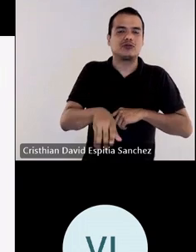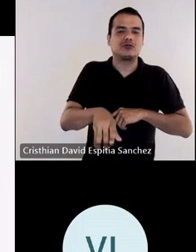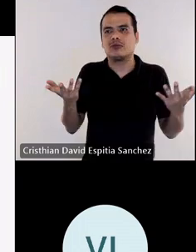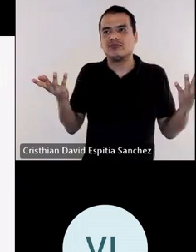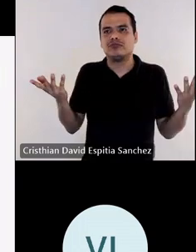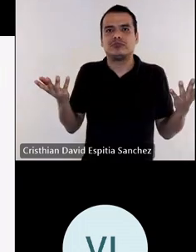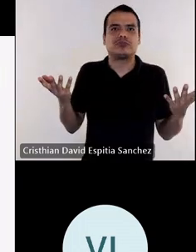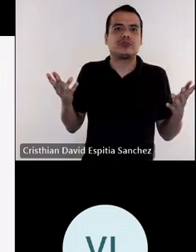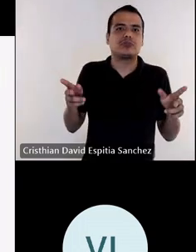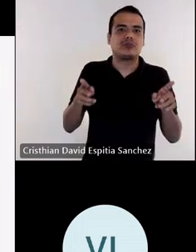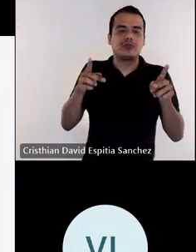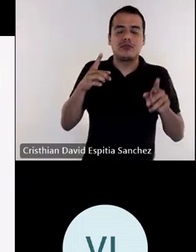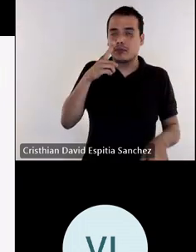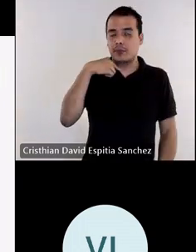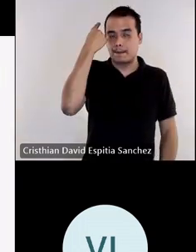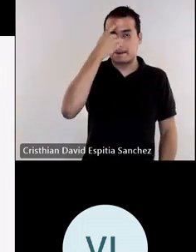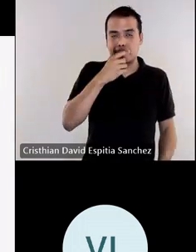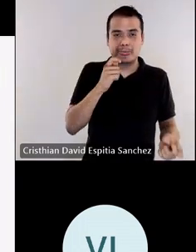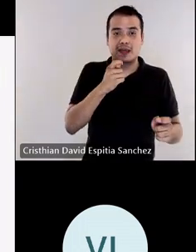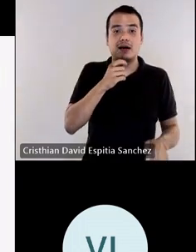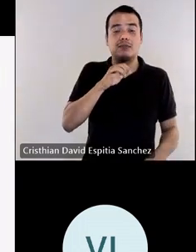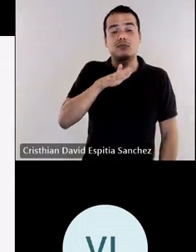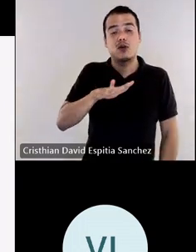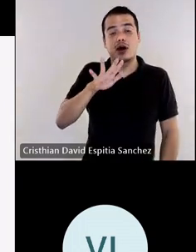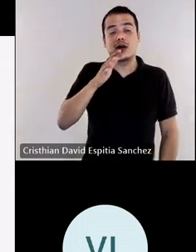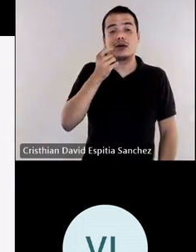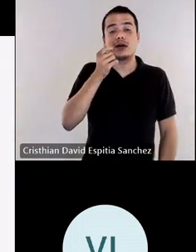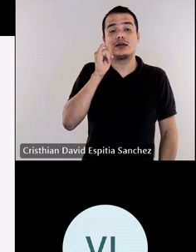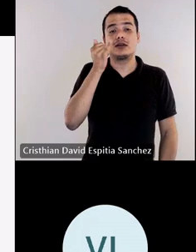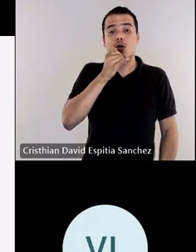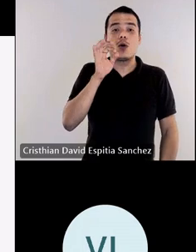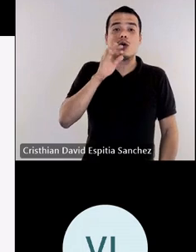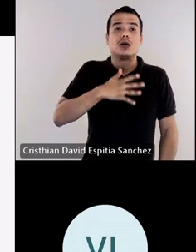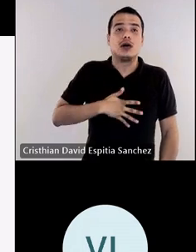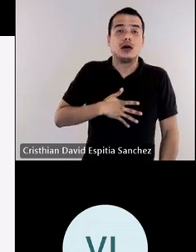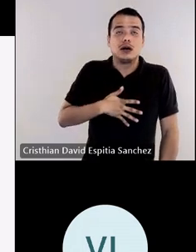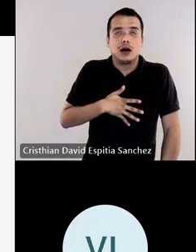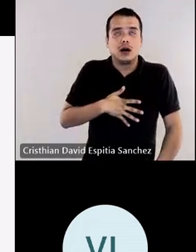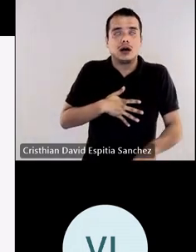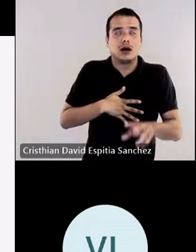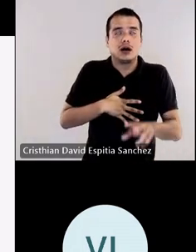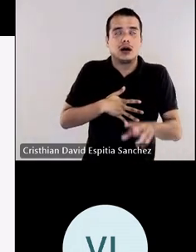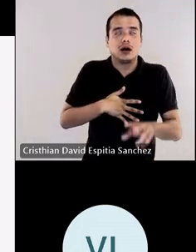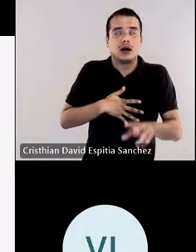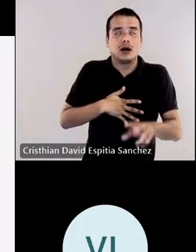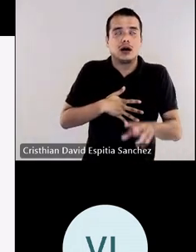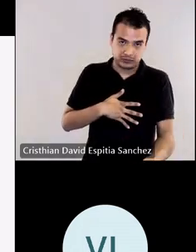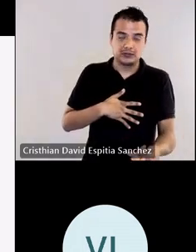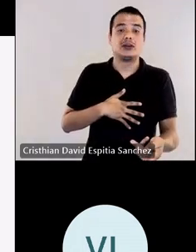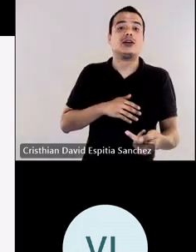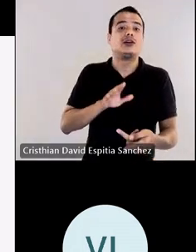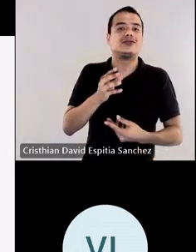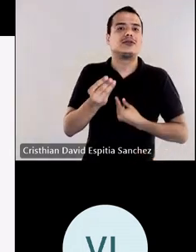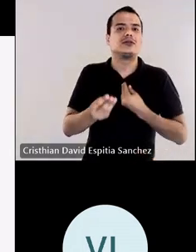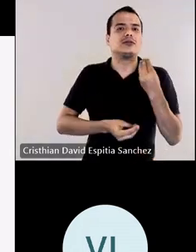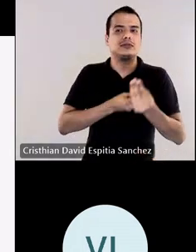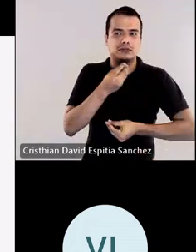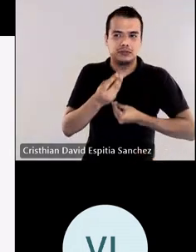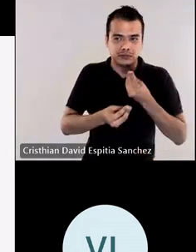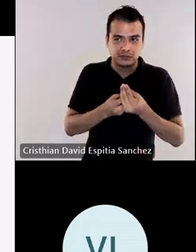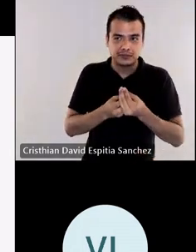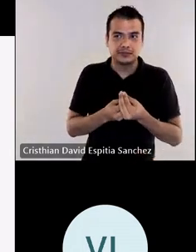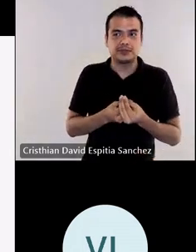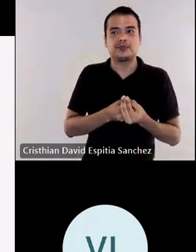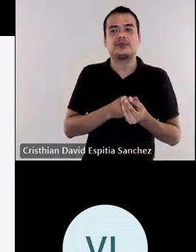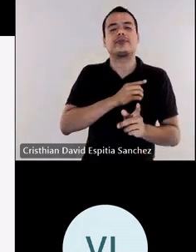a poner muy azulado y puede producir inclusive un desmayo. ¿Qué vamos a hacer en este caso? Pues es la técnica